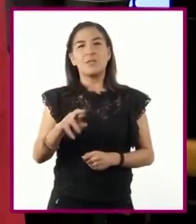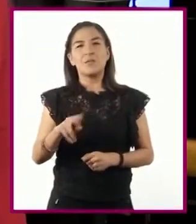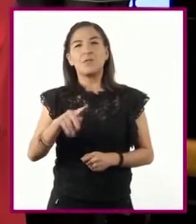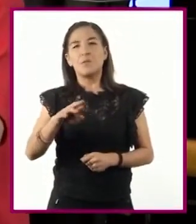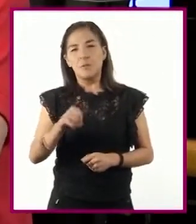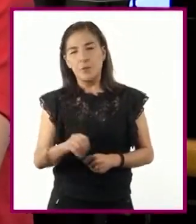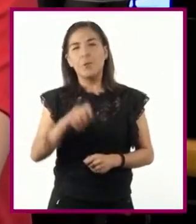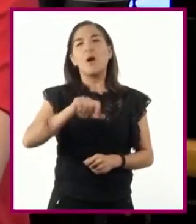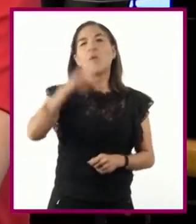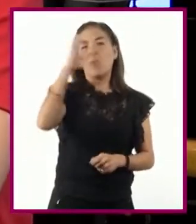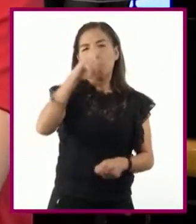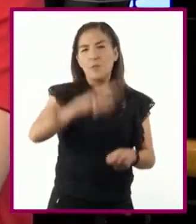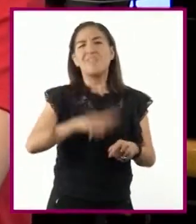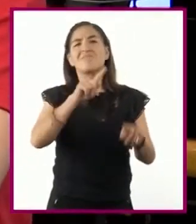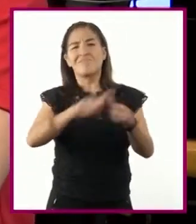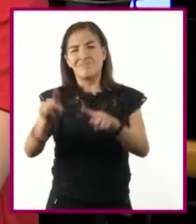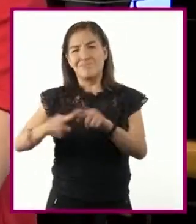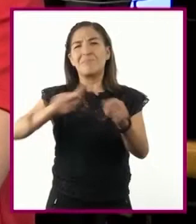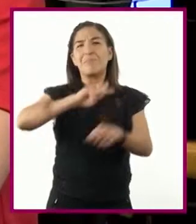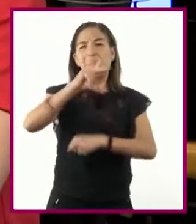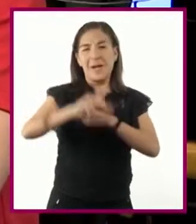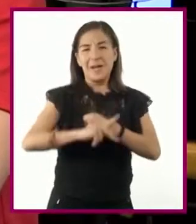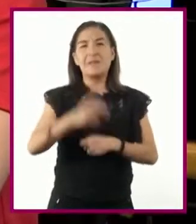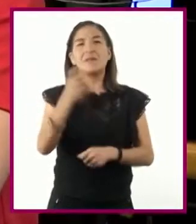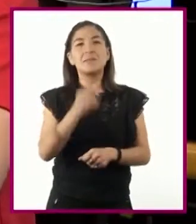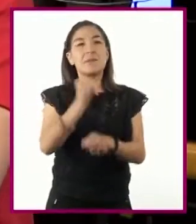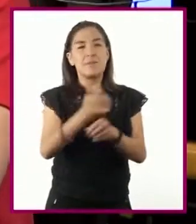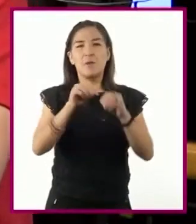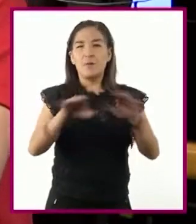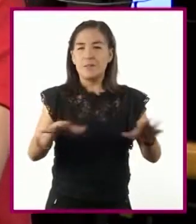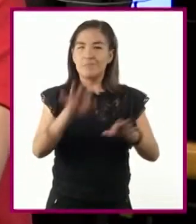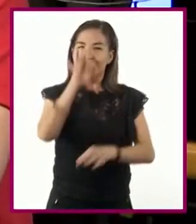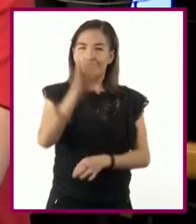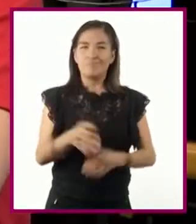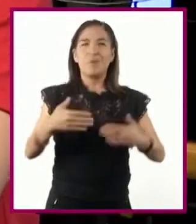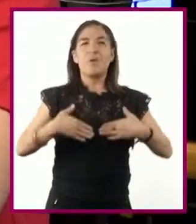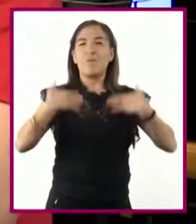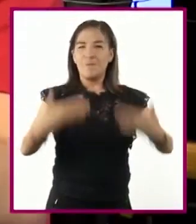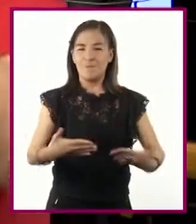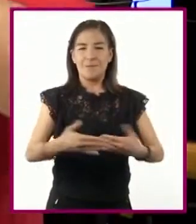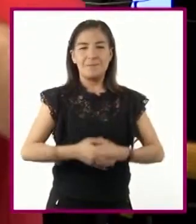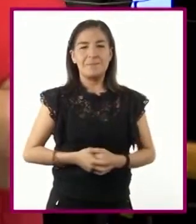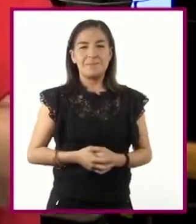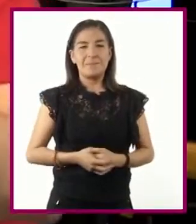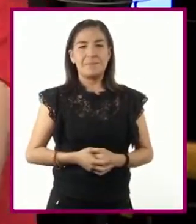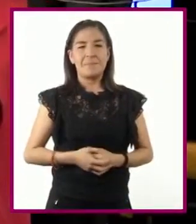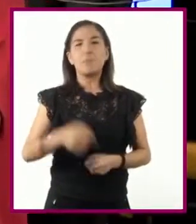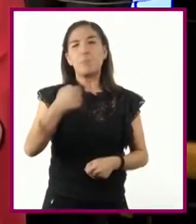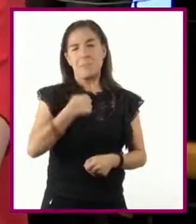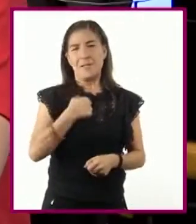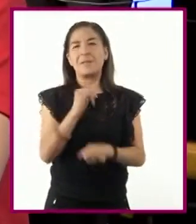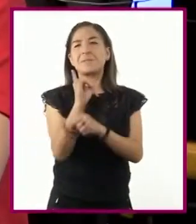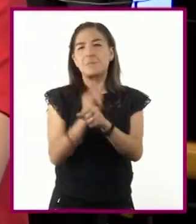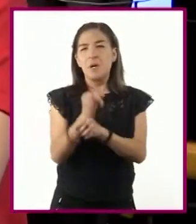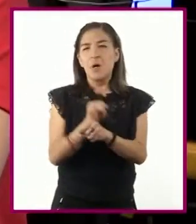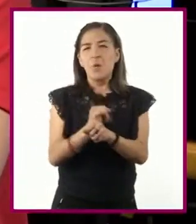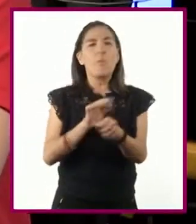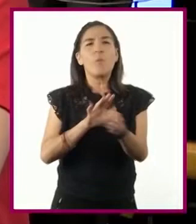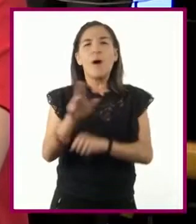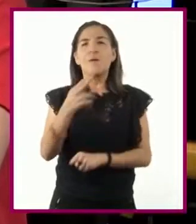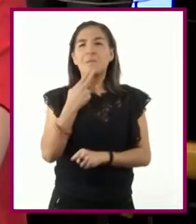los países y la información es completamente confiable. Para mi investigación, recurrí